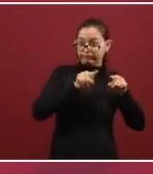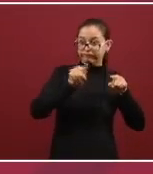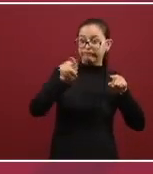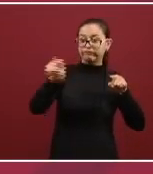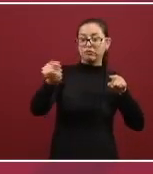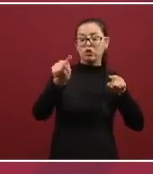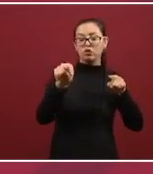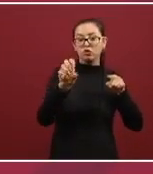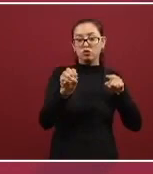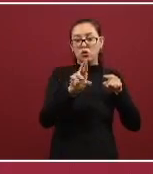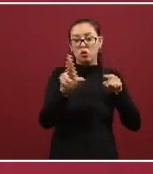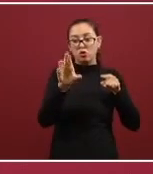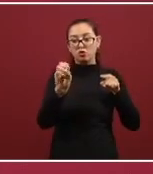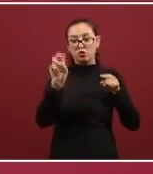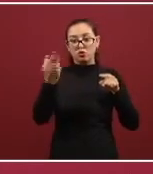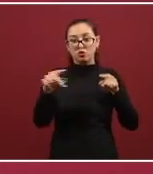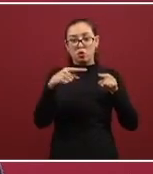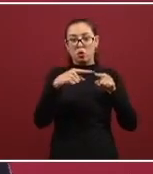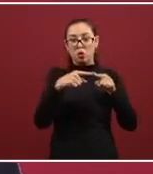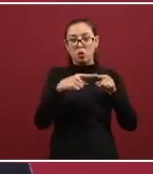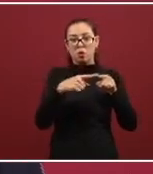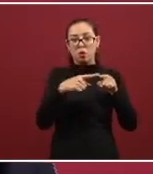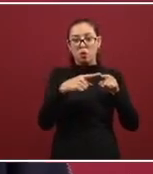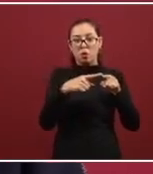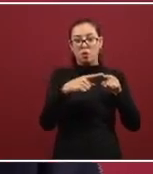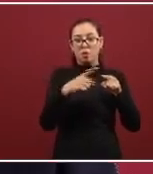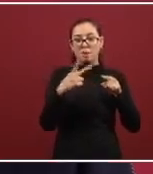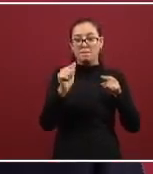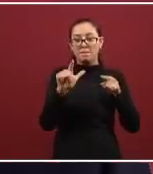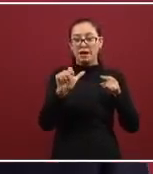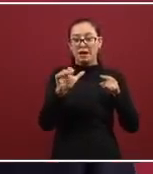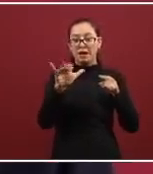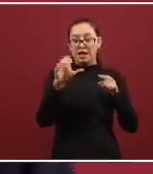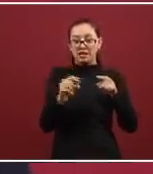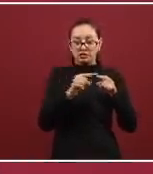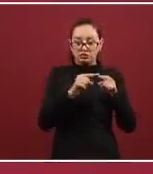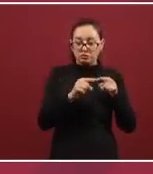Torreón, Gómez Palacio, Lerdo,